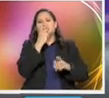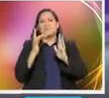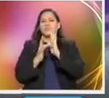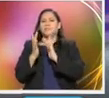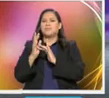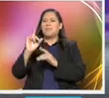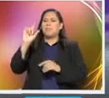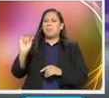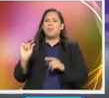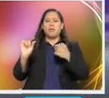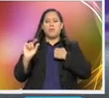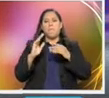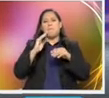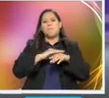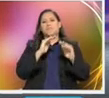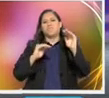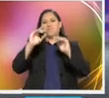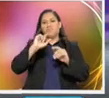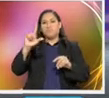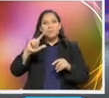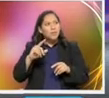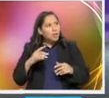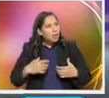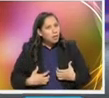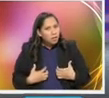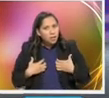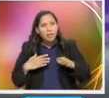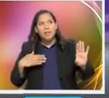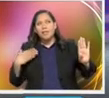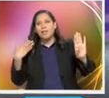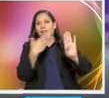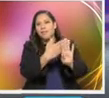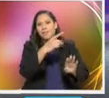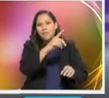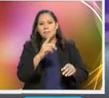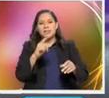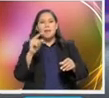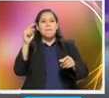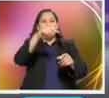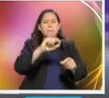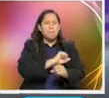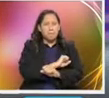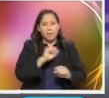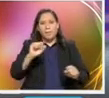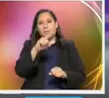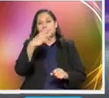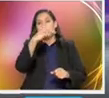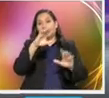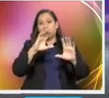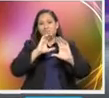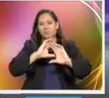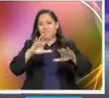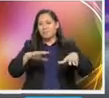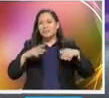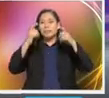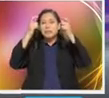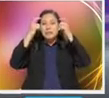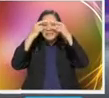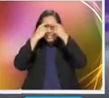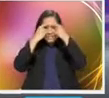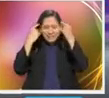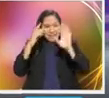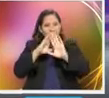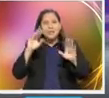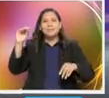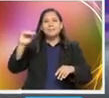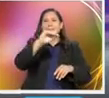y demás, fueron víctimas de amenazas, hubo incluso un petardo en uno de sus conciertos. Entonces llegan ya hartos terminan